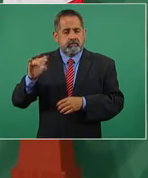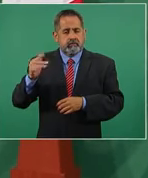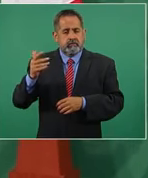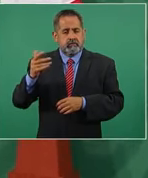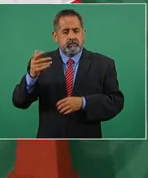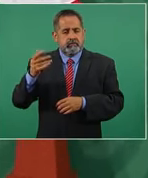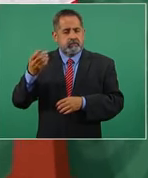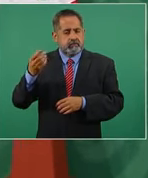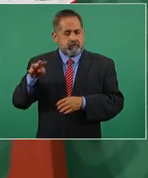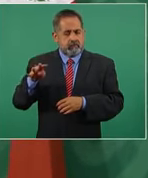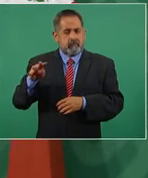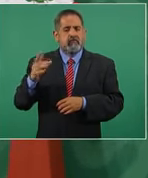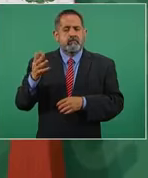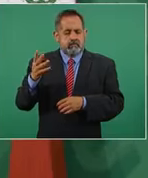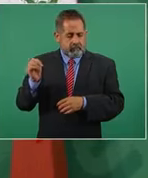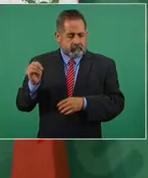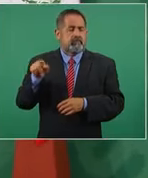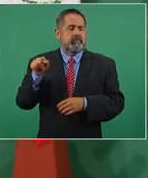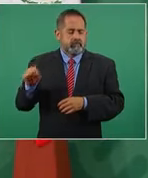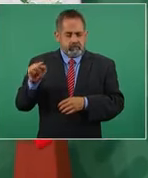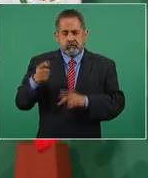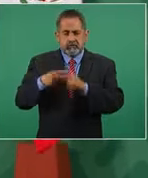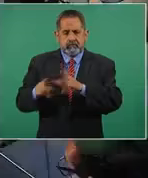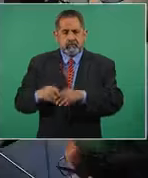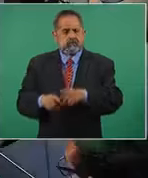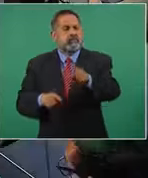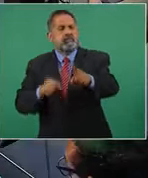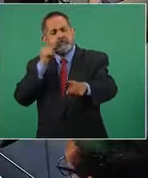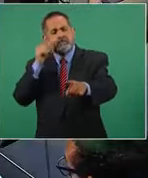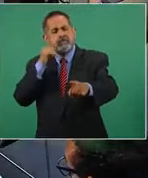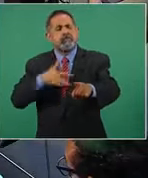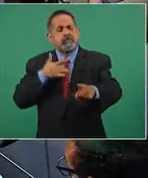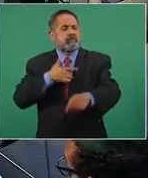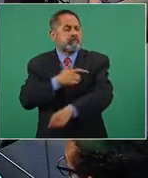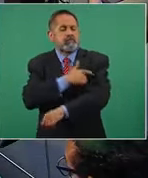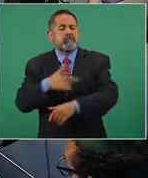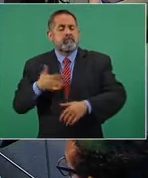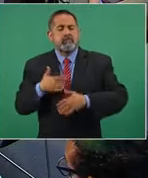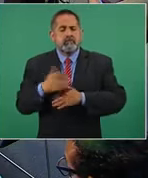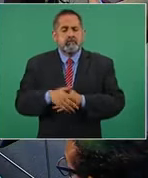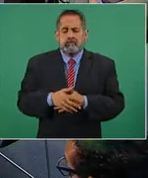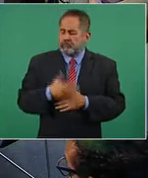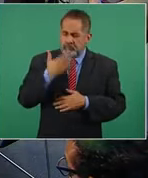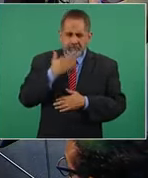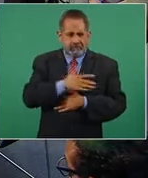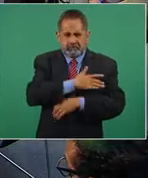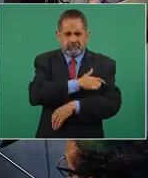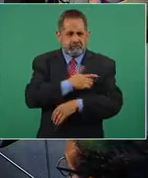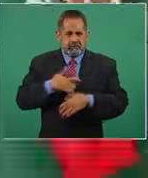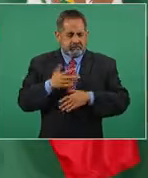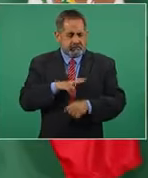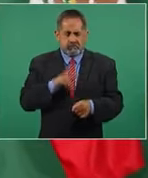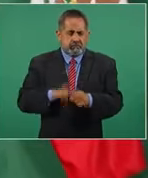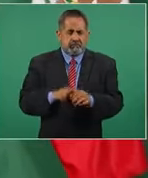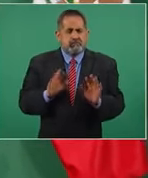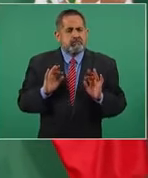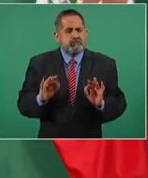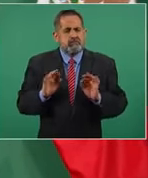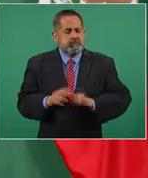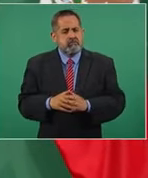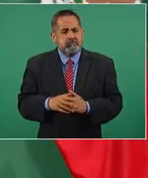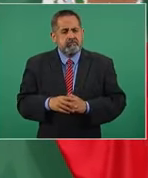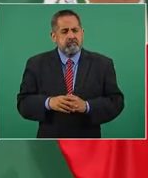50 a 59. De 50 a 59. ¿Y a usted cómo le fue ayer con lo de la vacuna? Bien, me fue bien, normal.